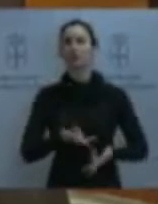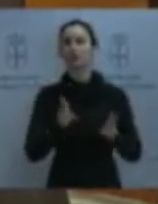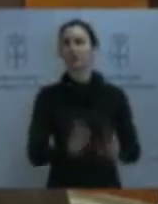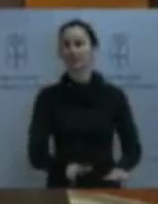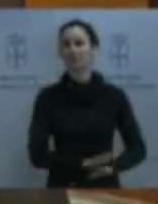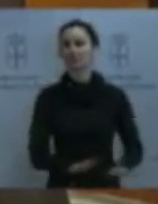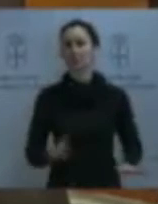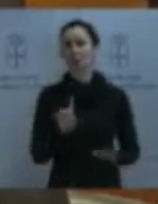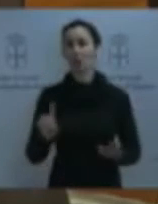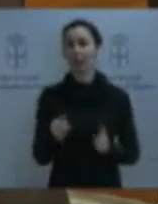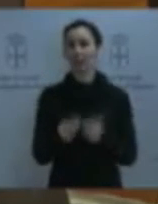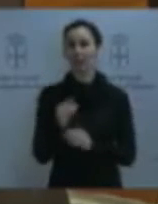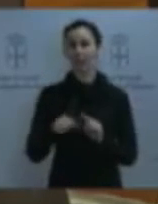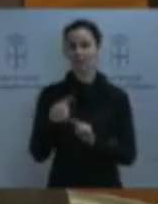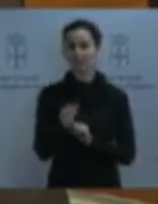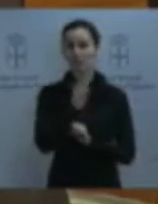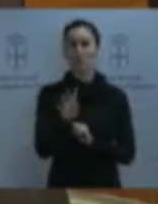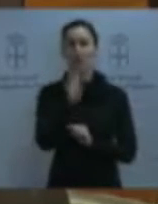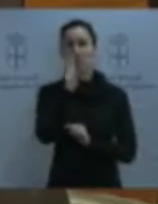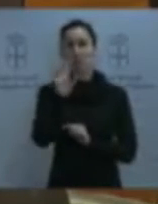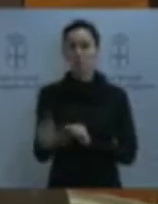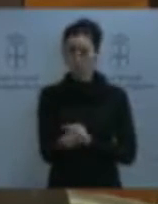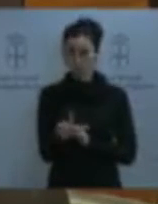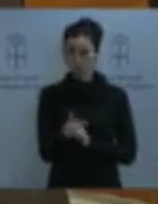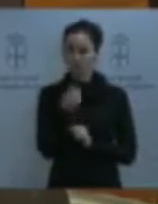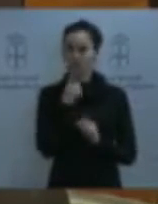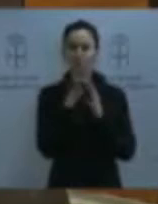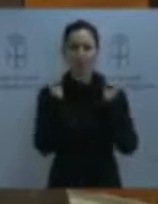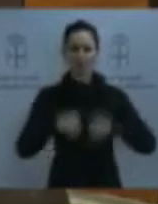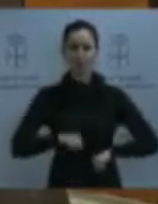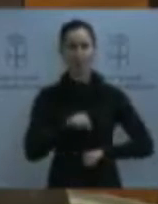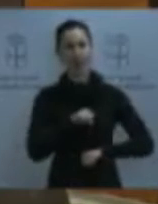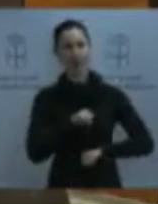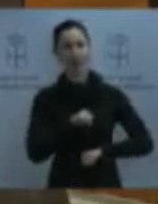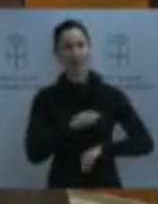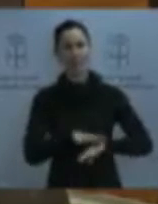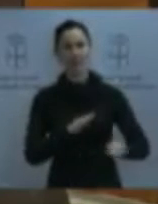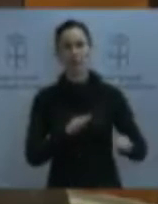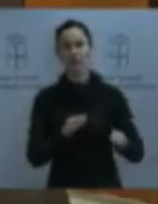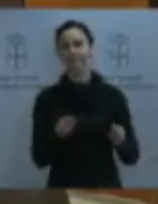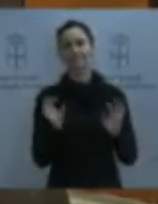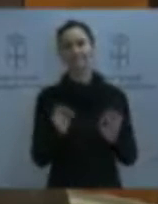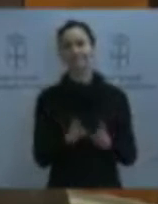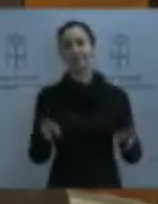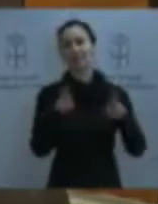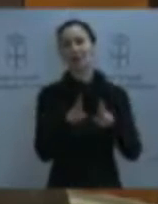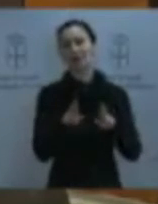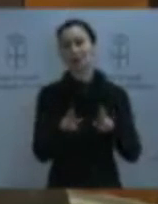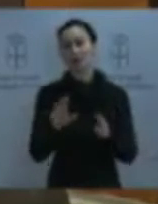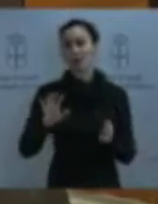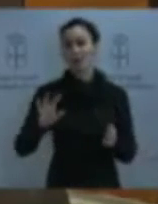Grupo anuncia su acuerdo de espera con sus acreedores para renegociar la deuda ante su delicada situación